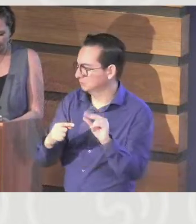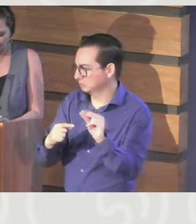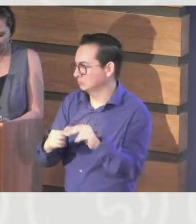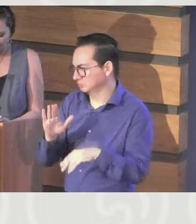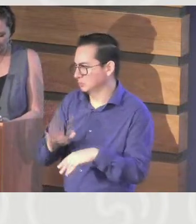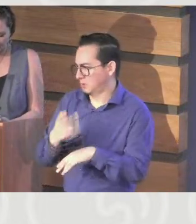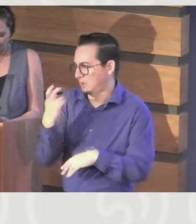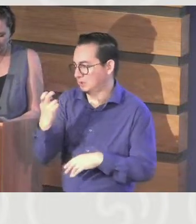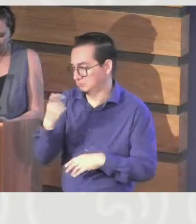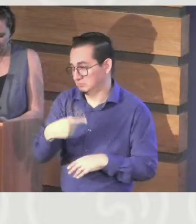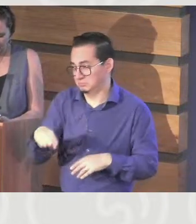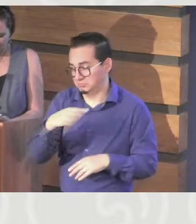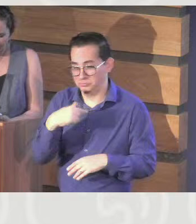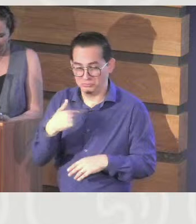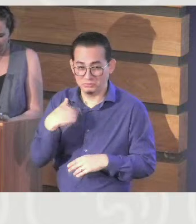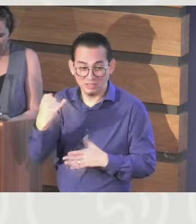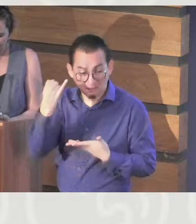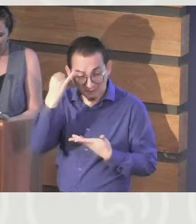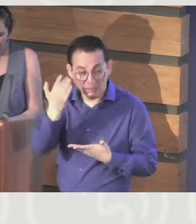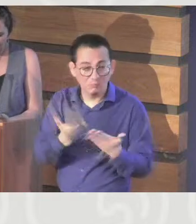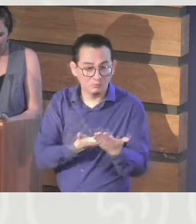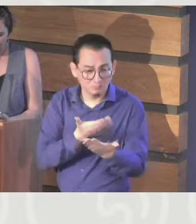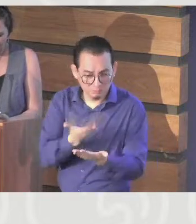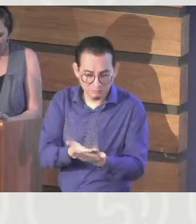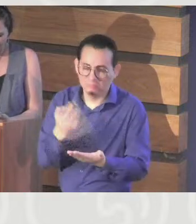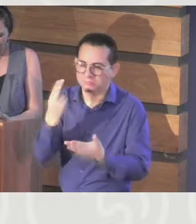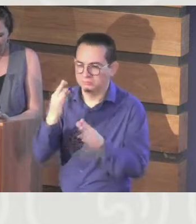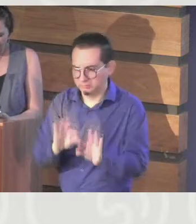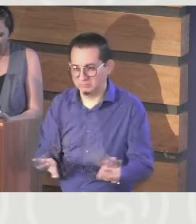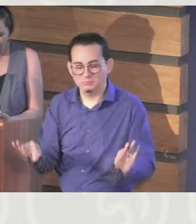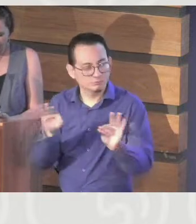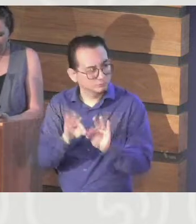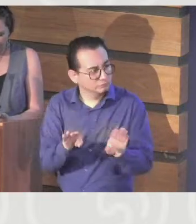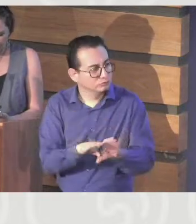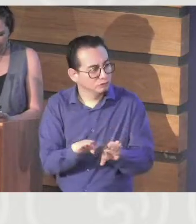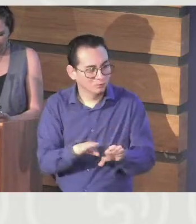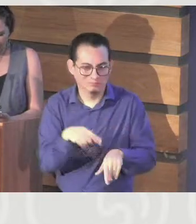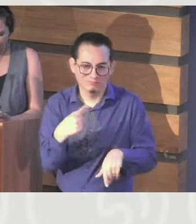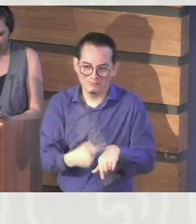es tratar de prevenir el aparecimiento de estas enfermedades.